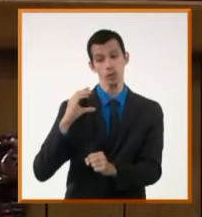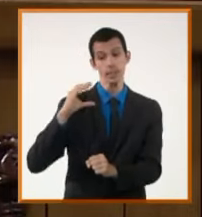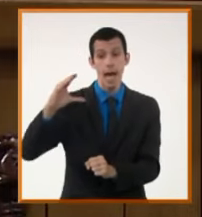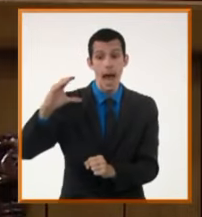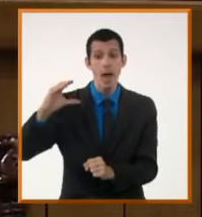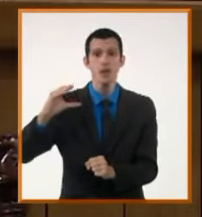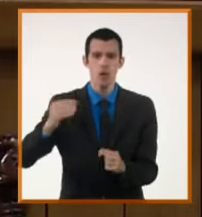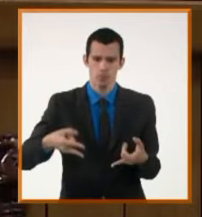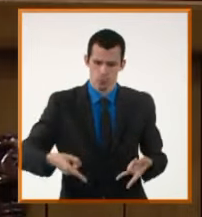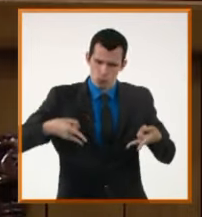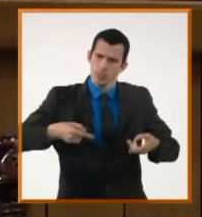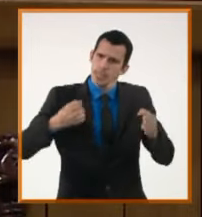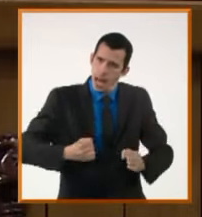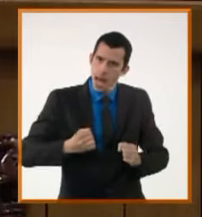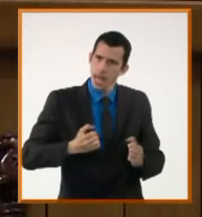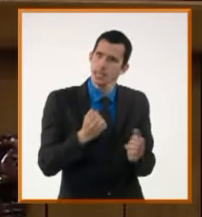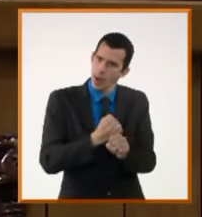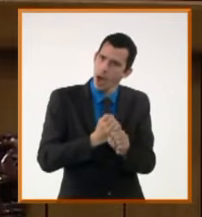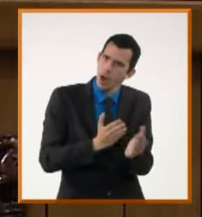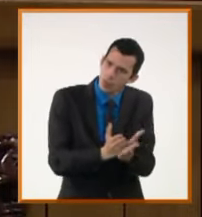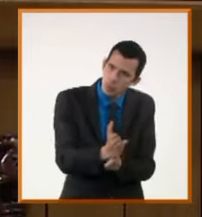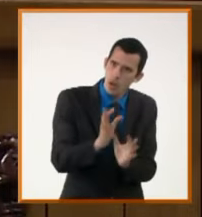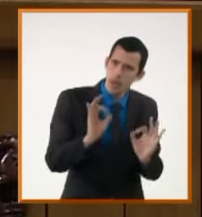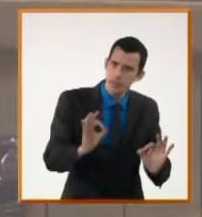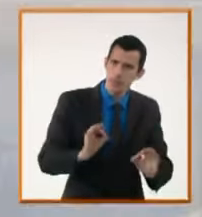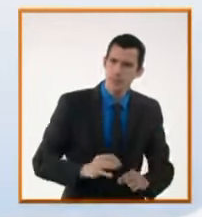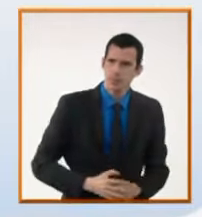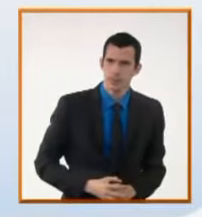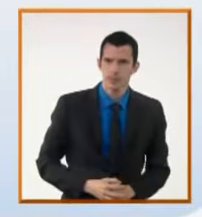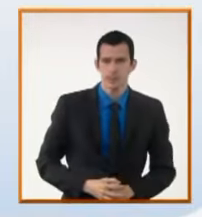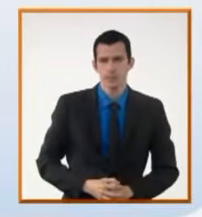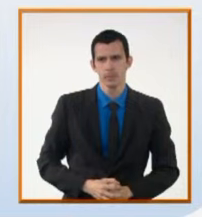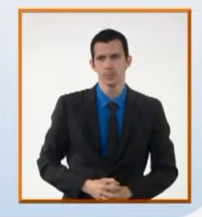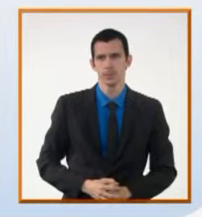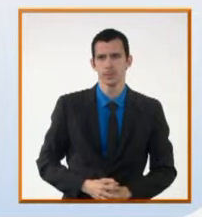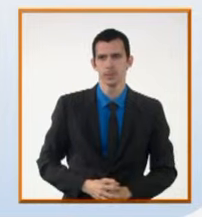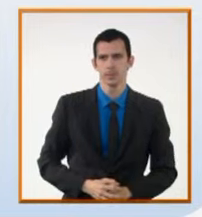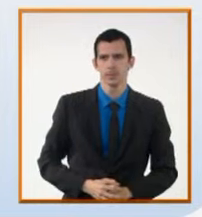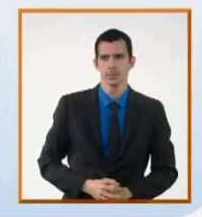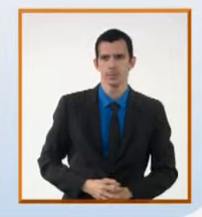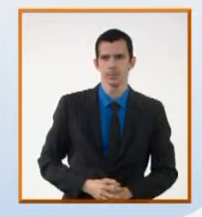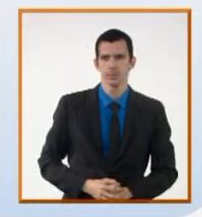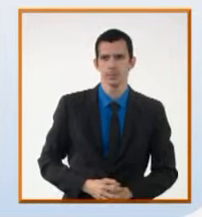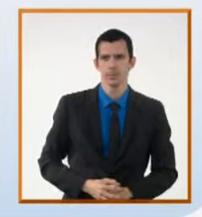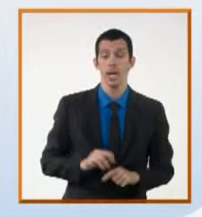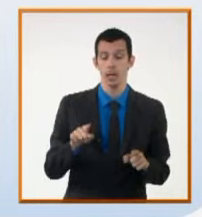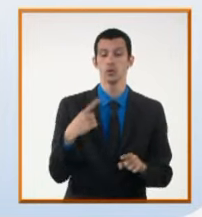de esas personas. Reducir los niveles de informalidad en el empleo, en